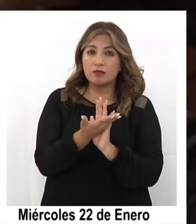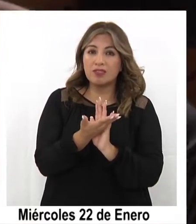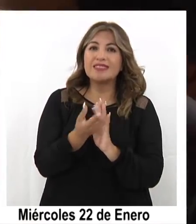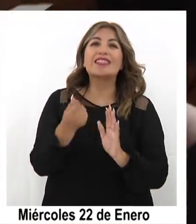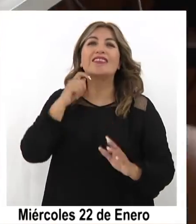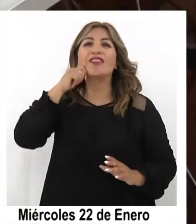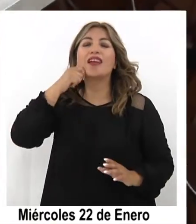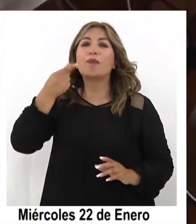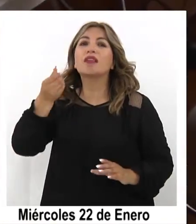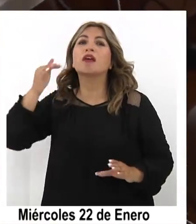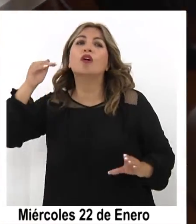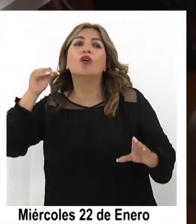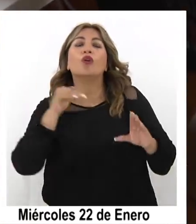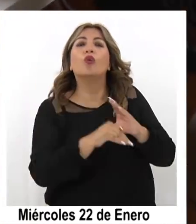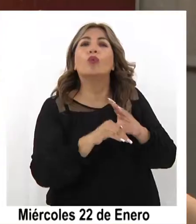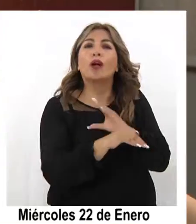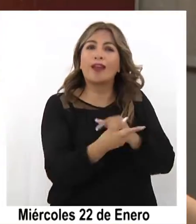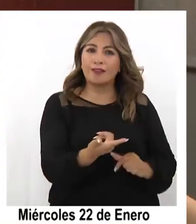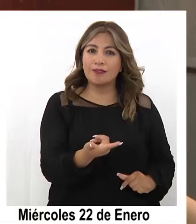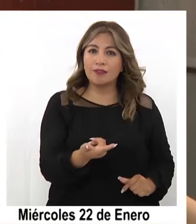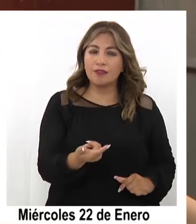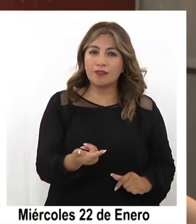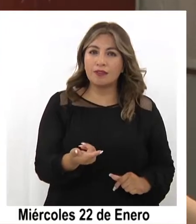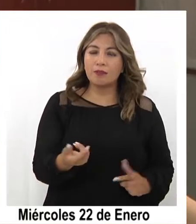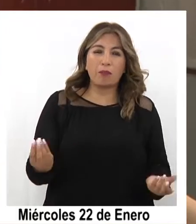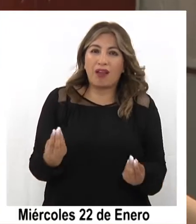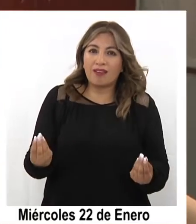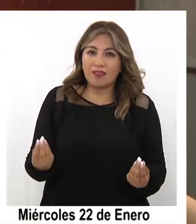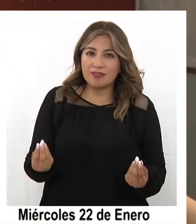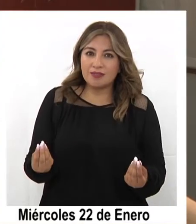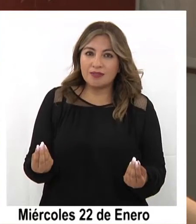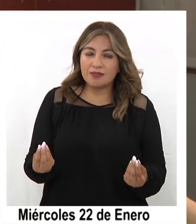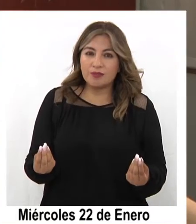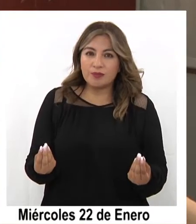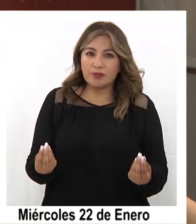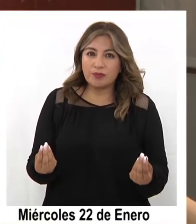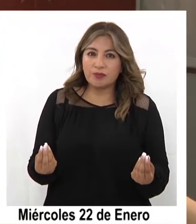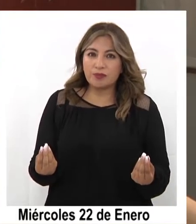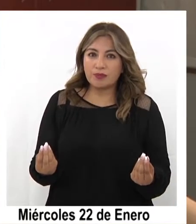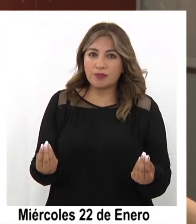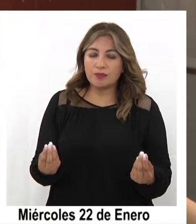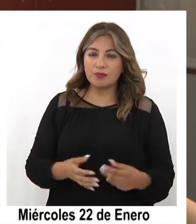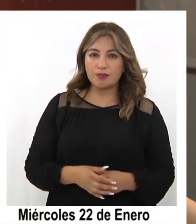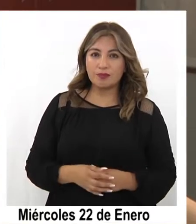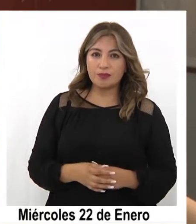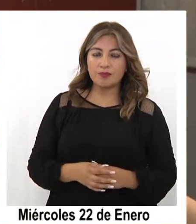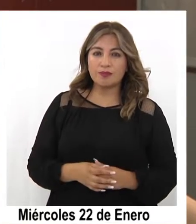una fuente de ahorro y esta fuente de ahorro es para determinar